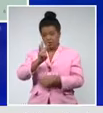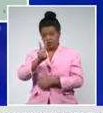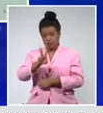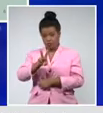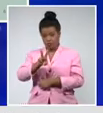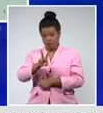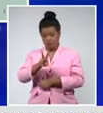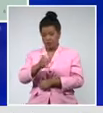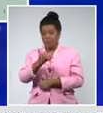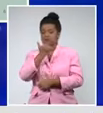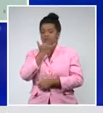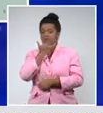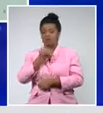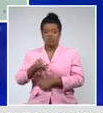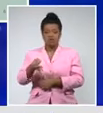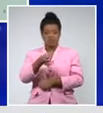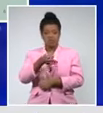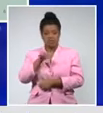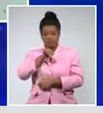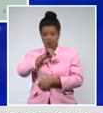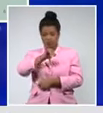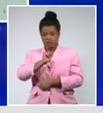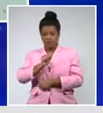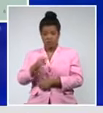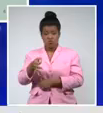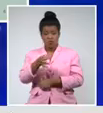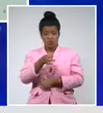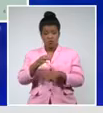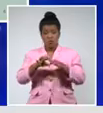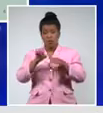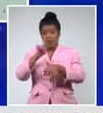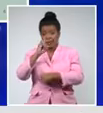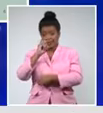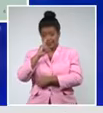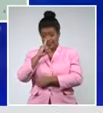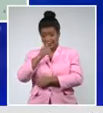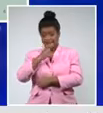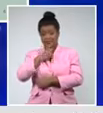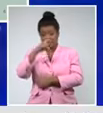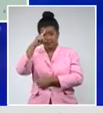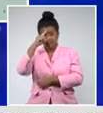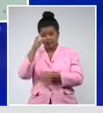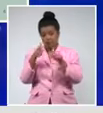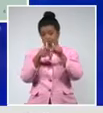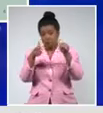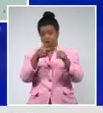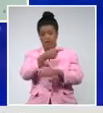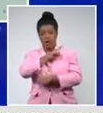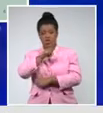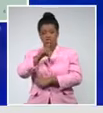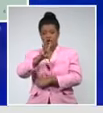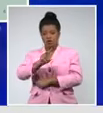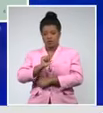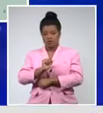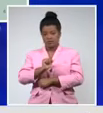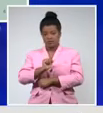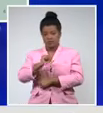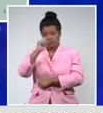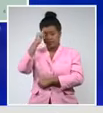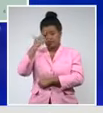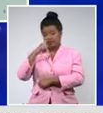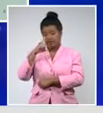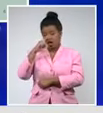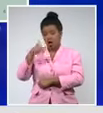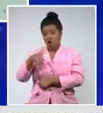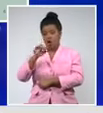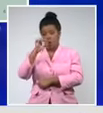afecta 6 de sus 11 municipios, el municipio de Huile con el mayor número ayer, 12, San José de las